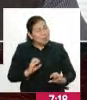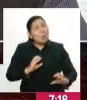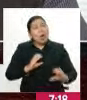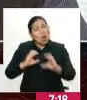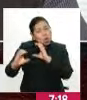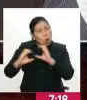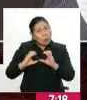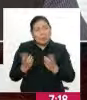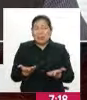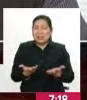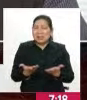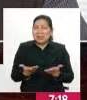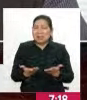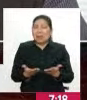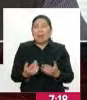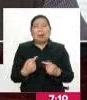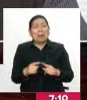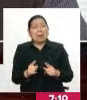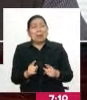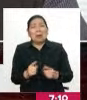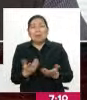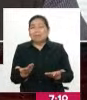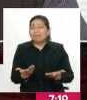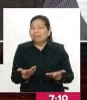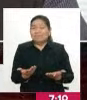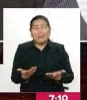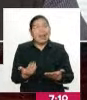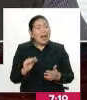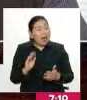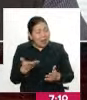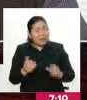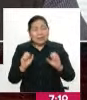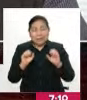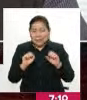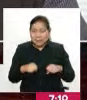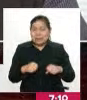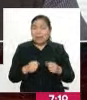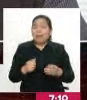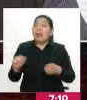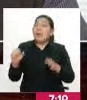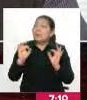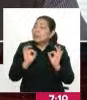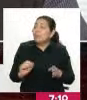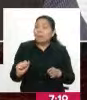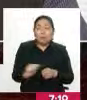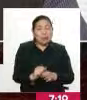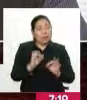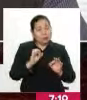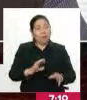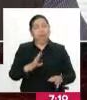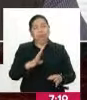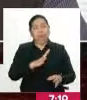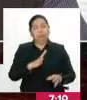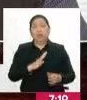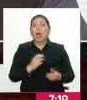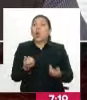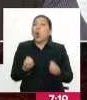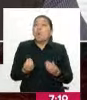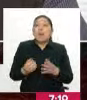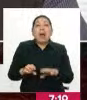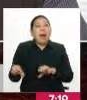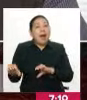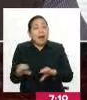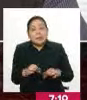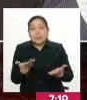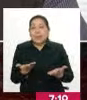¿no? Que no solamente ante el hecho mediático, ingeniero, hay que hacer los simulacros con seriedad y hay que también